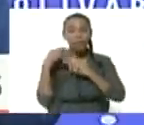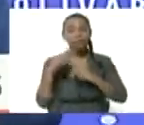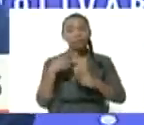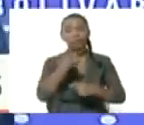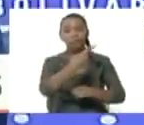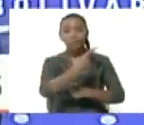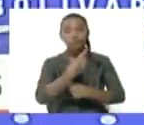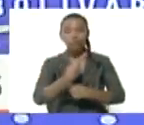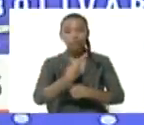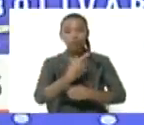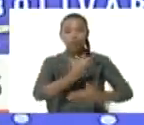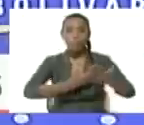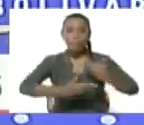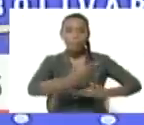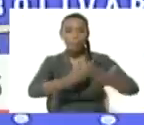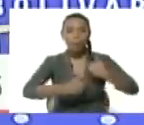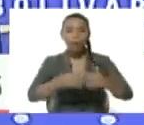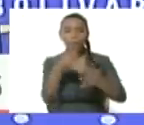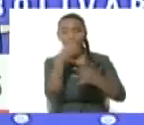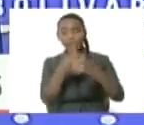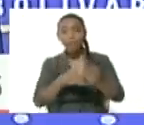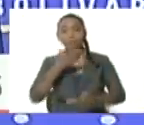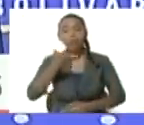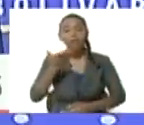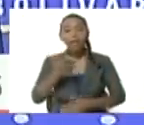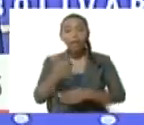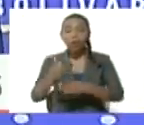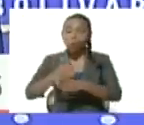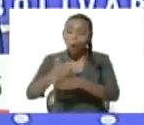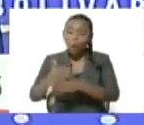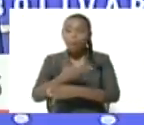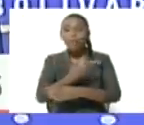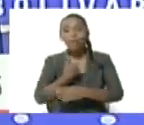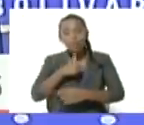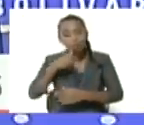Hay muchos datos importantes que hay que compartir con nuestro pueblo.